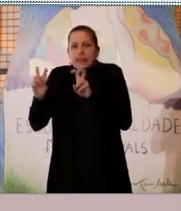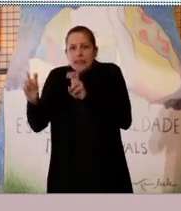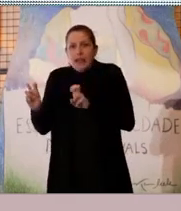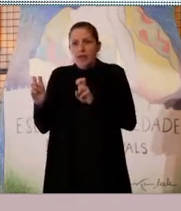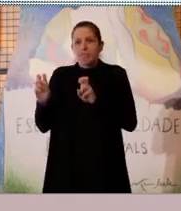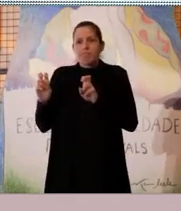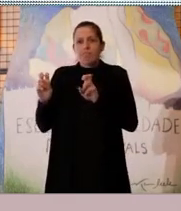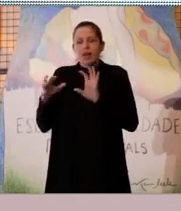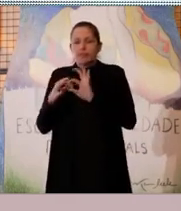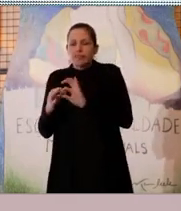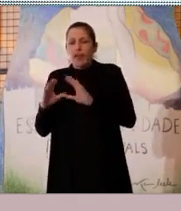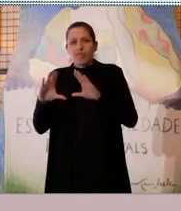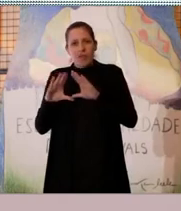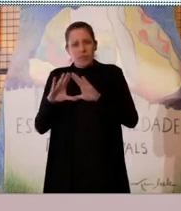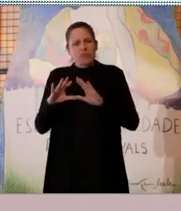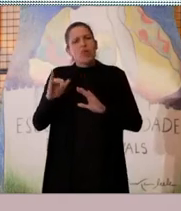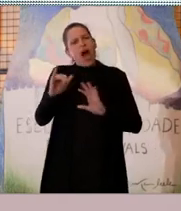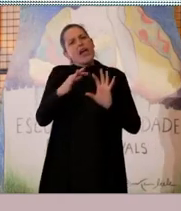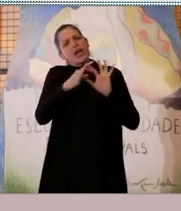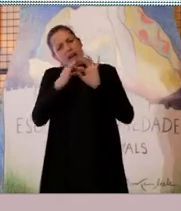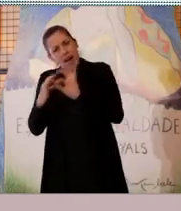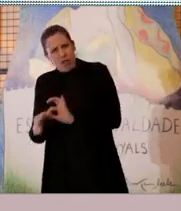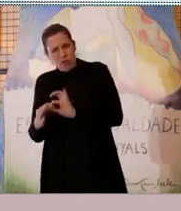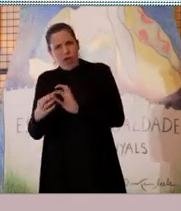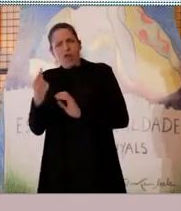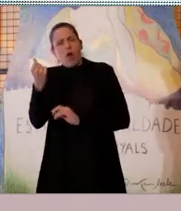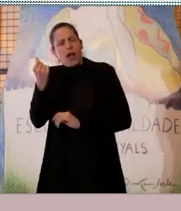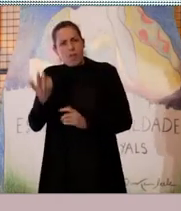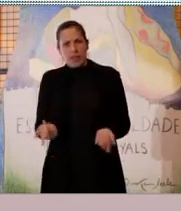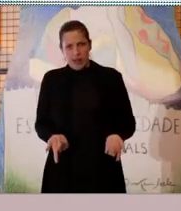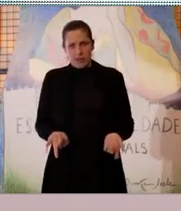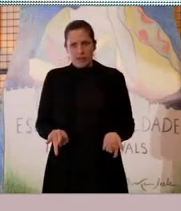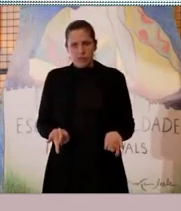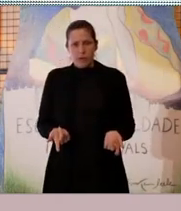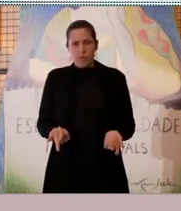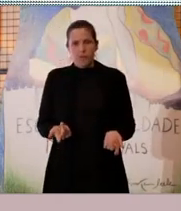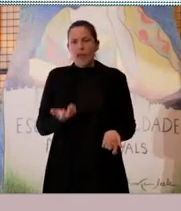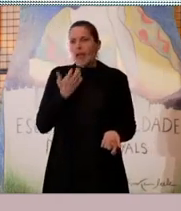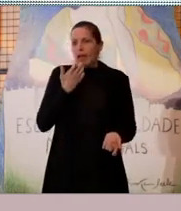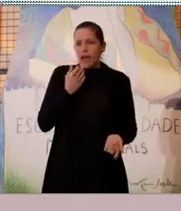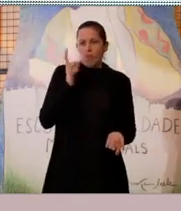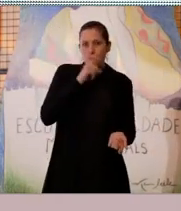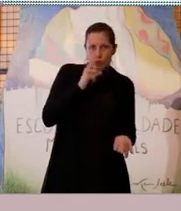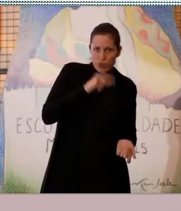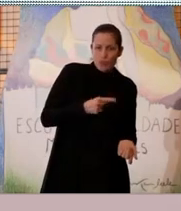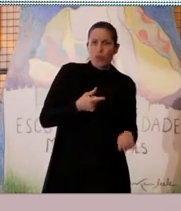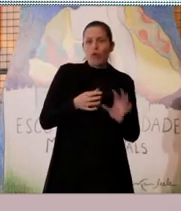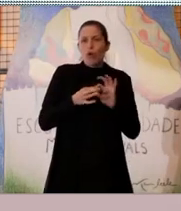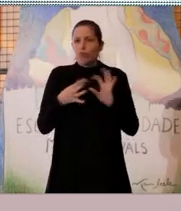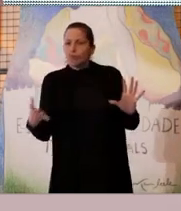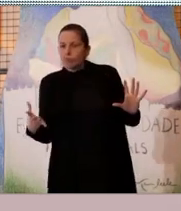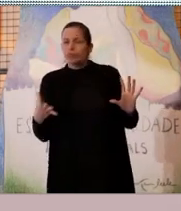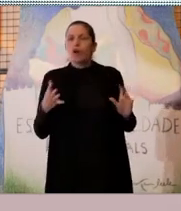con el capitalismo y que realmente Bueno es muy difícil desligar por las cuestiones de la prostitución de la pornografía es muy difícil desligar